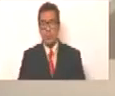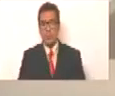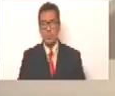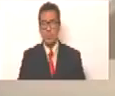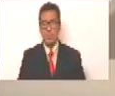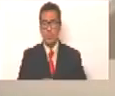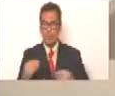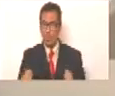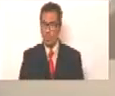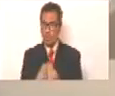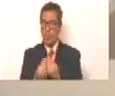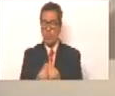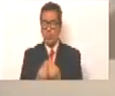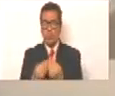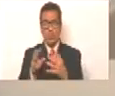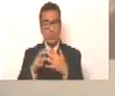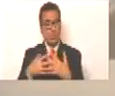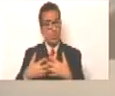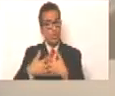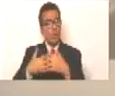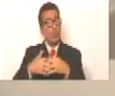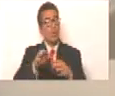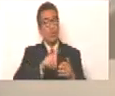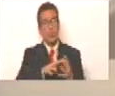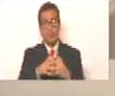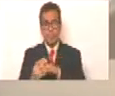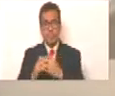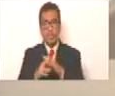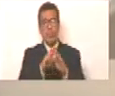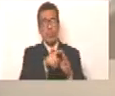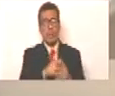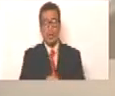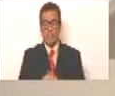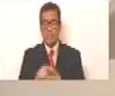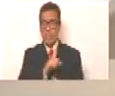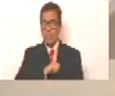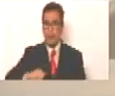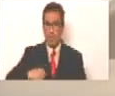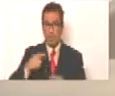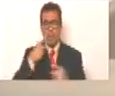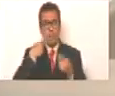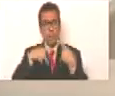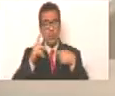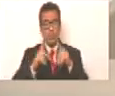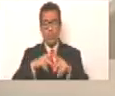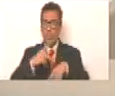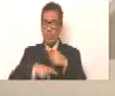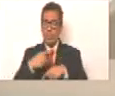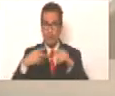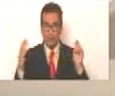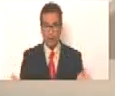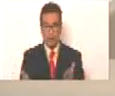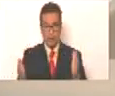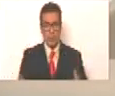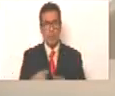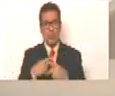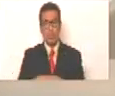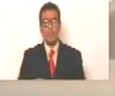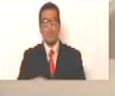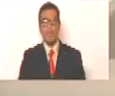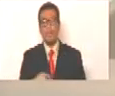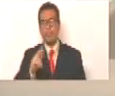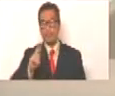las comunidades y otros entes públicos y privados para promocionar y fomentar la producción de plantas en viveros, así